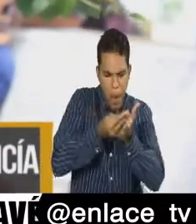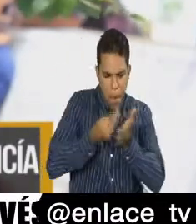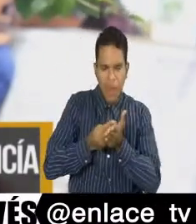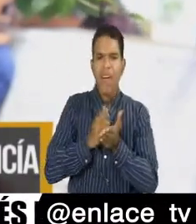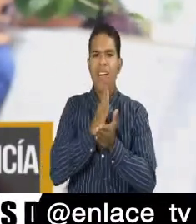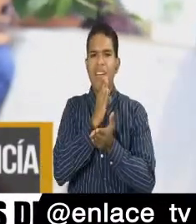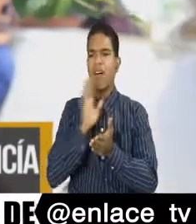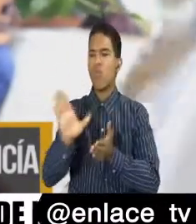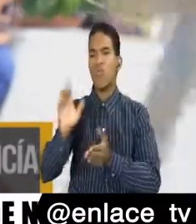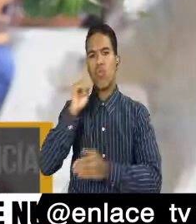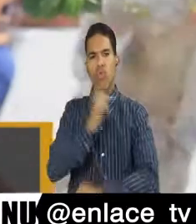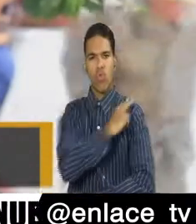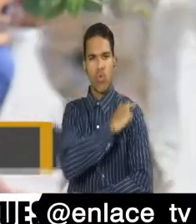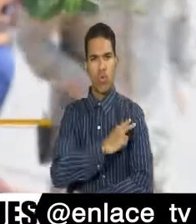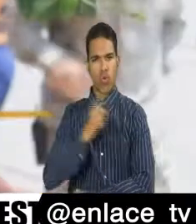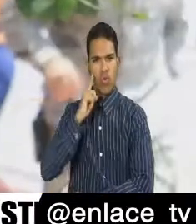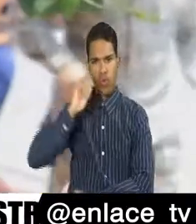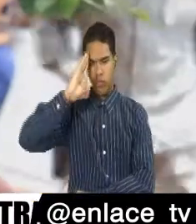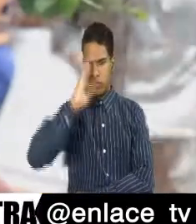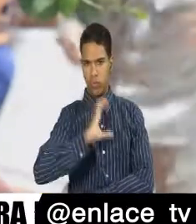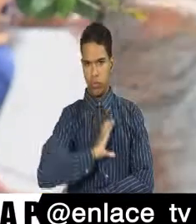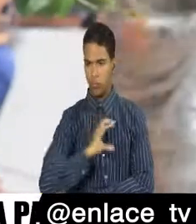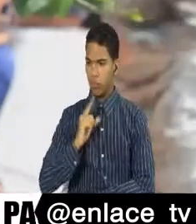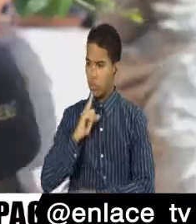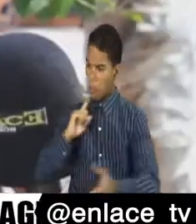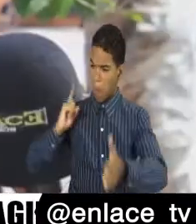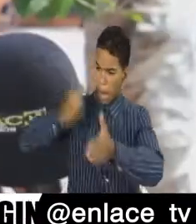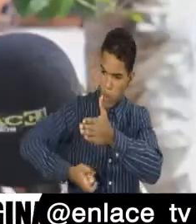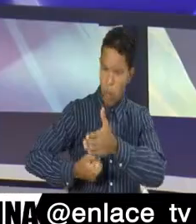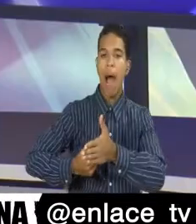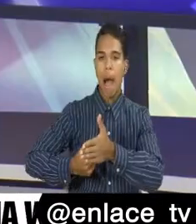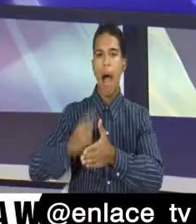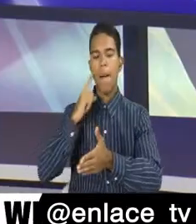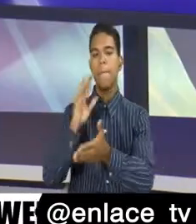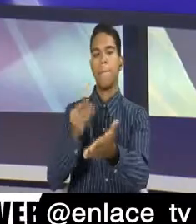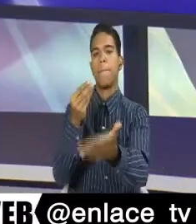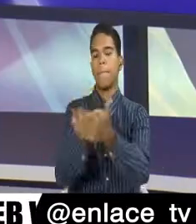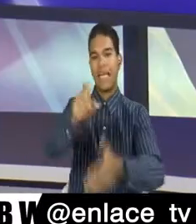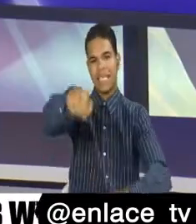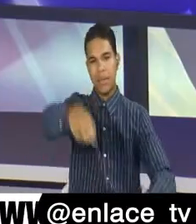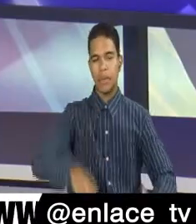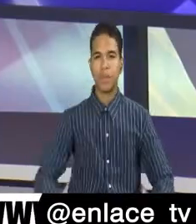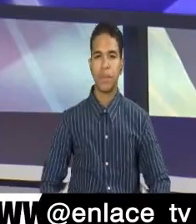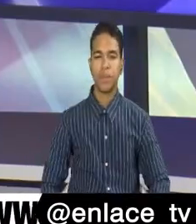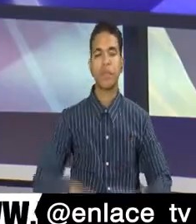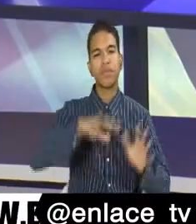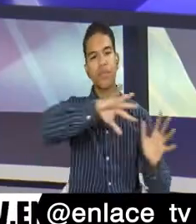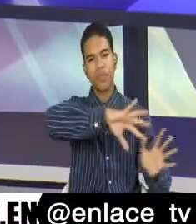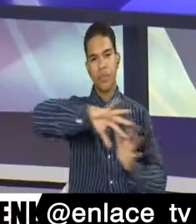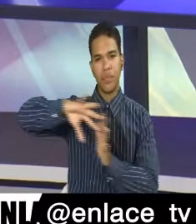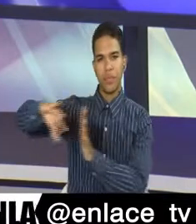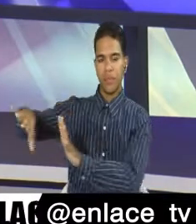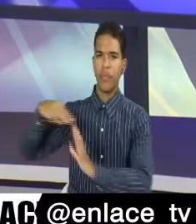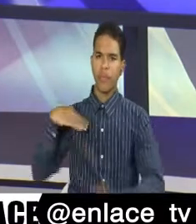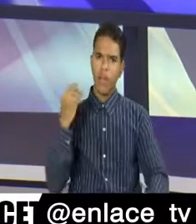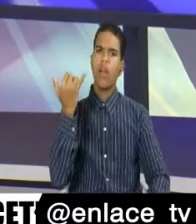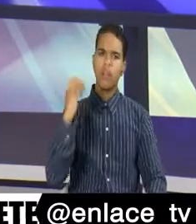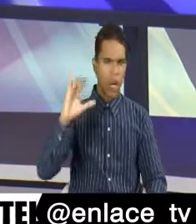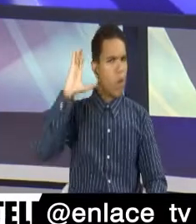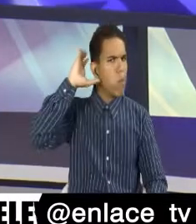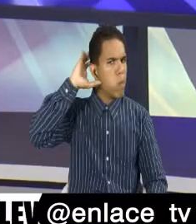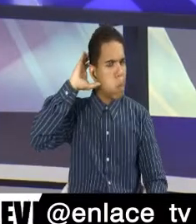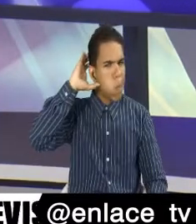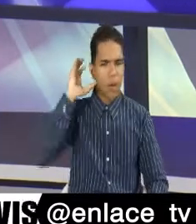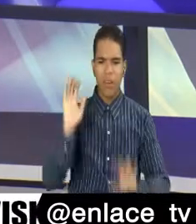vez se imponga la multa por parte de la autoridad de policía. En otro campo informativo, ya fue entregada la nueva sede